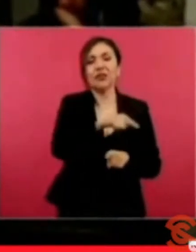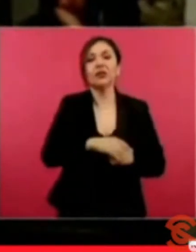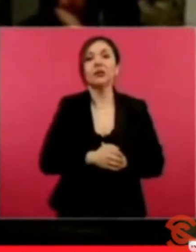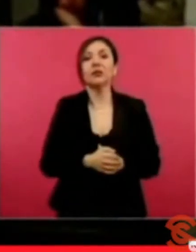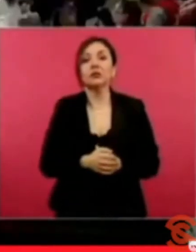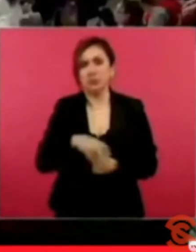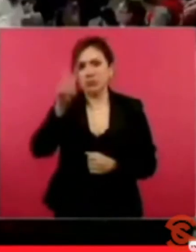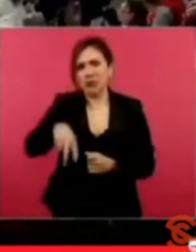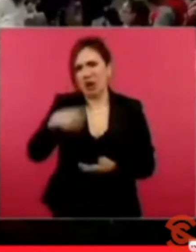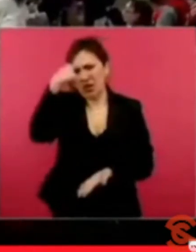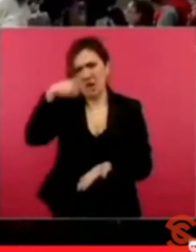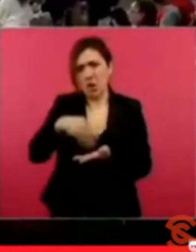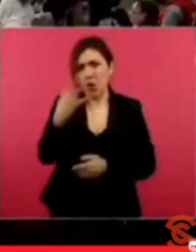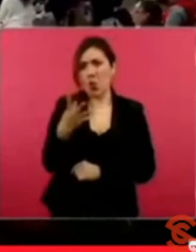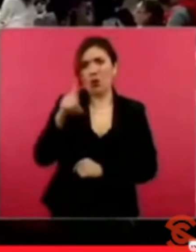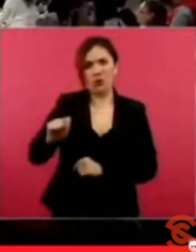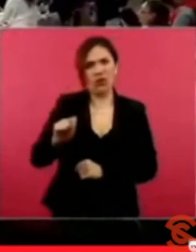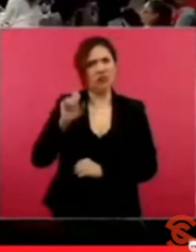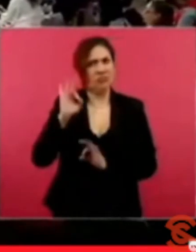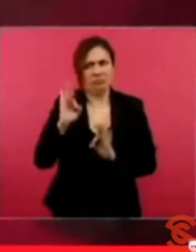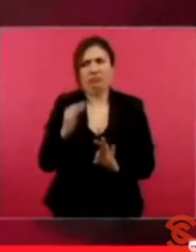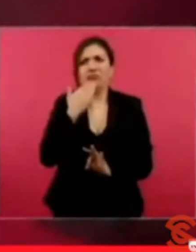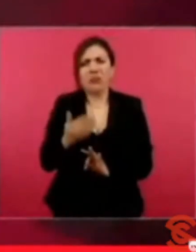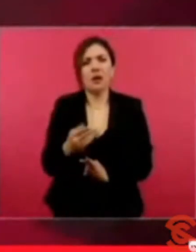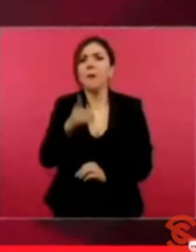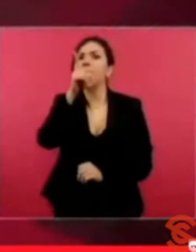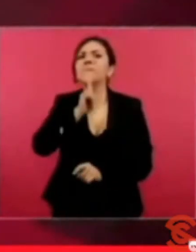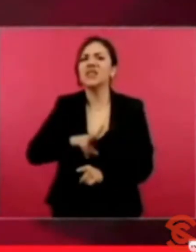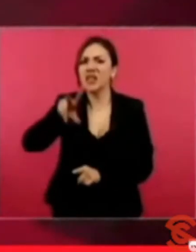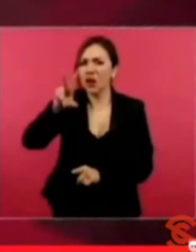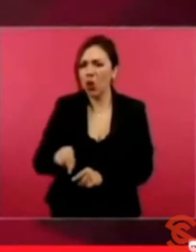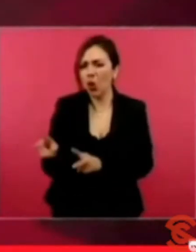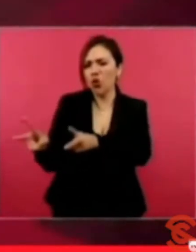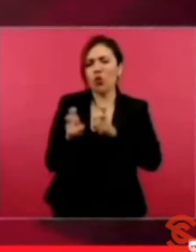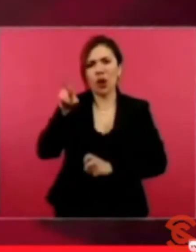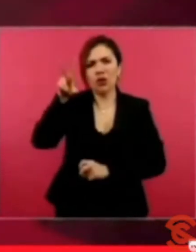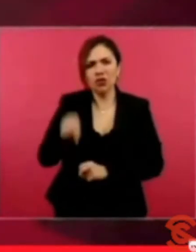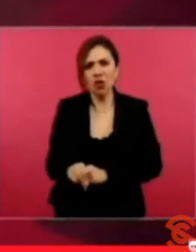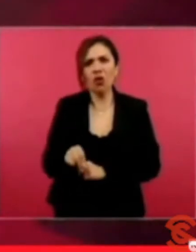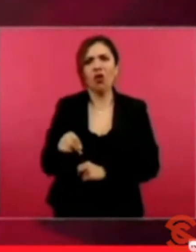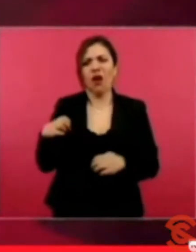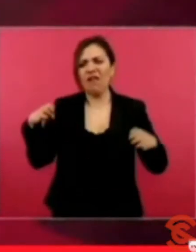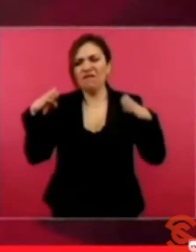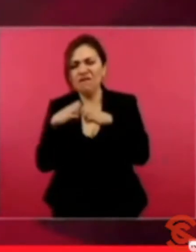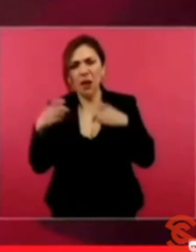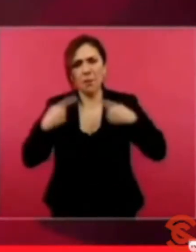no mentir, no robar, no traicionar al pueblo,